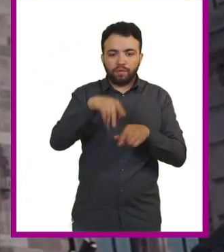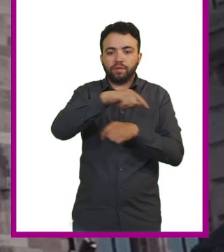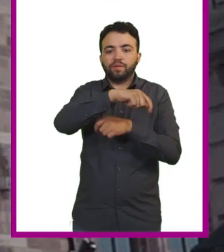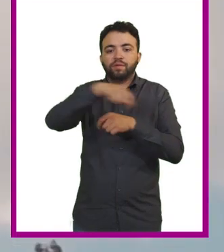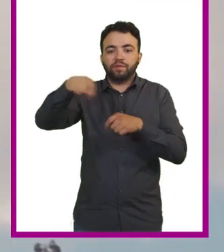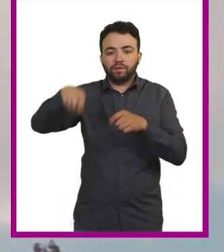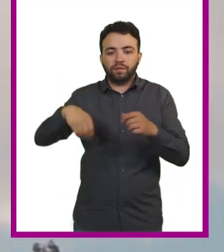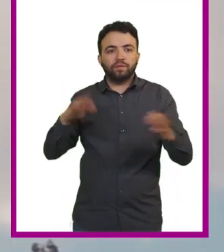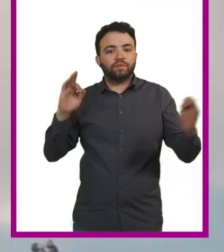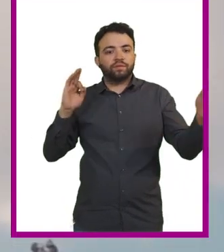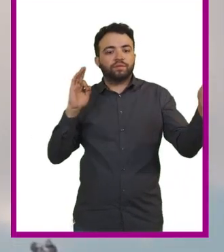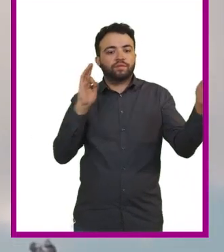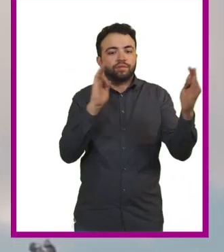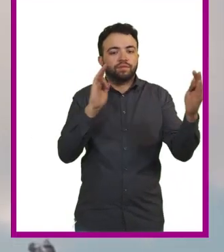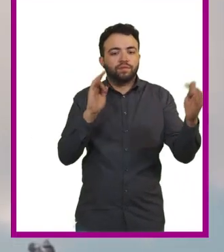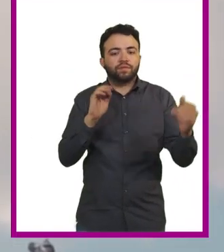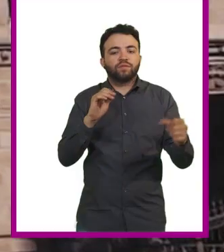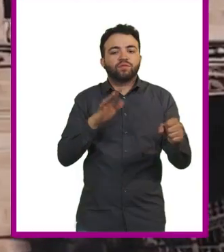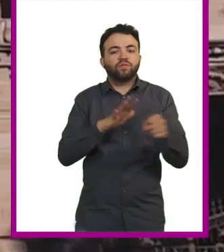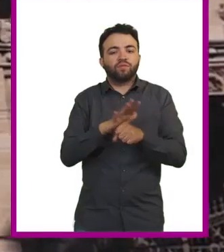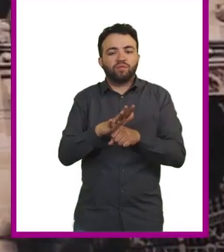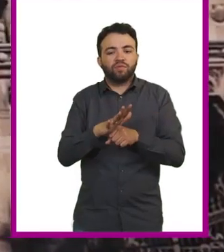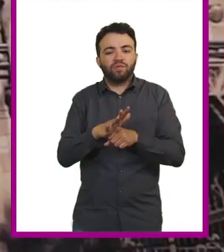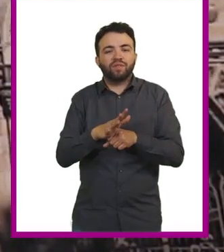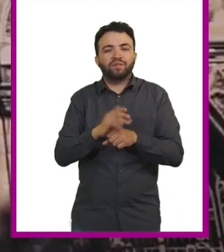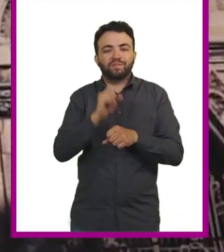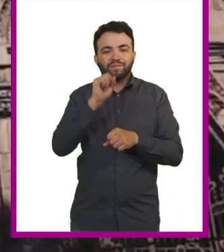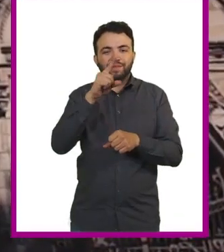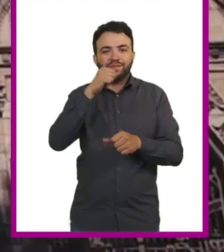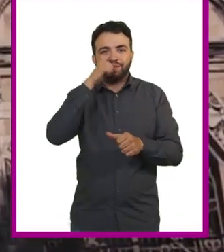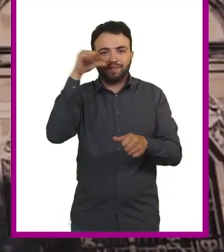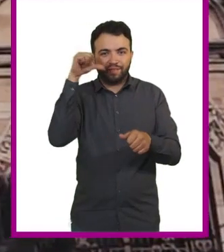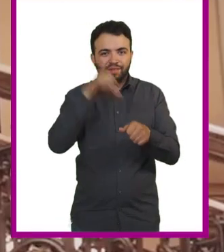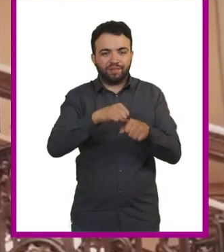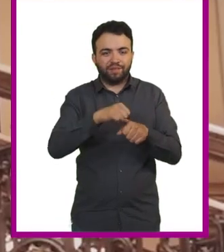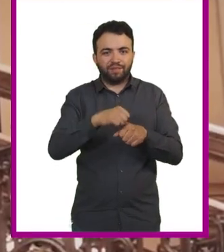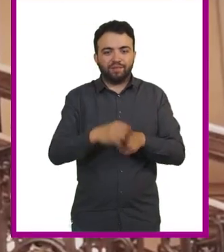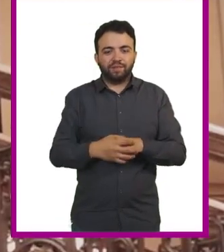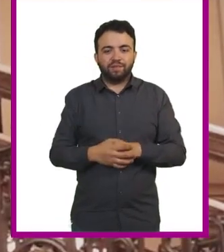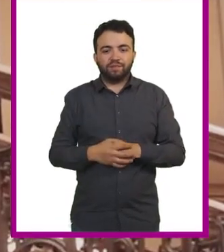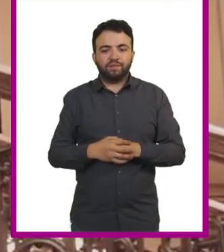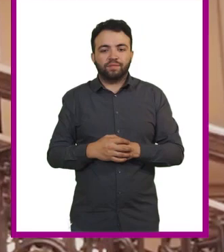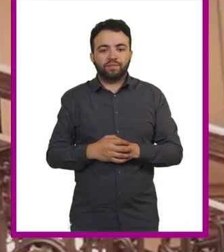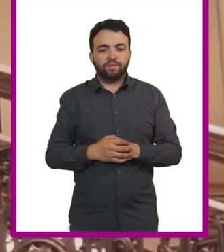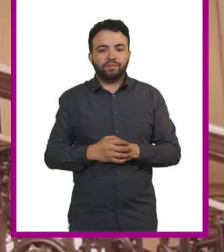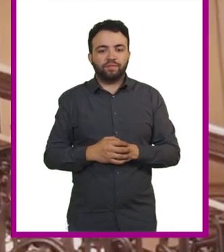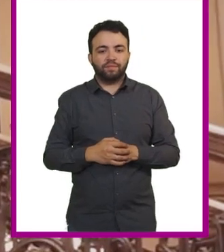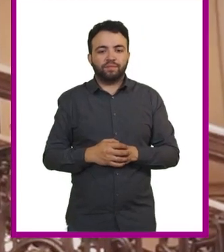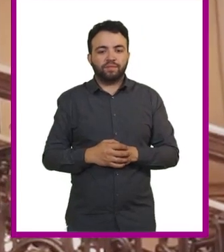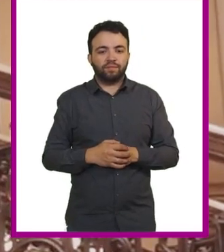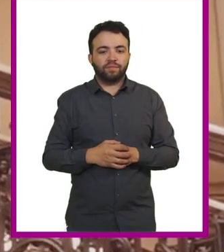construcción vecina, también emblemática en nuestro país, el edificio de Correos.